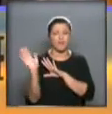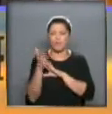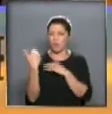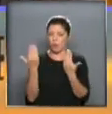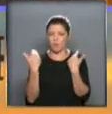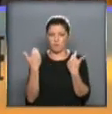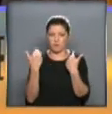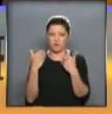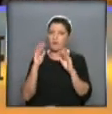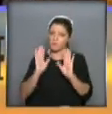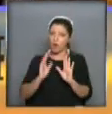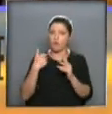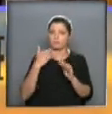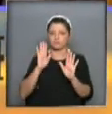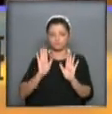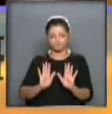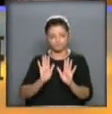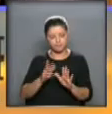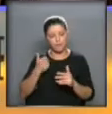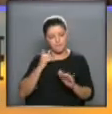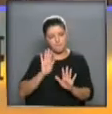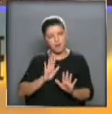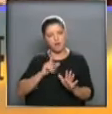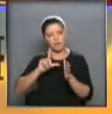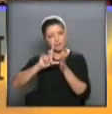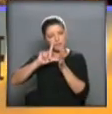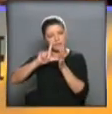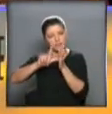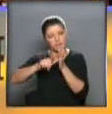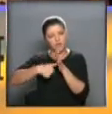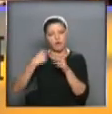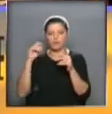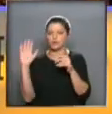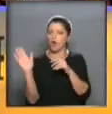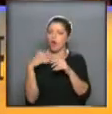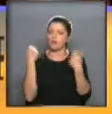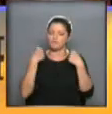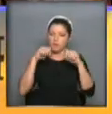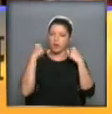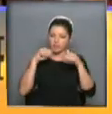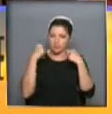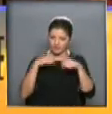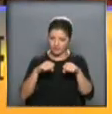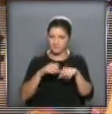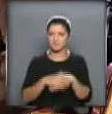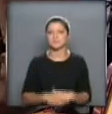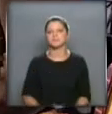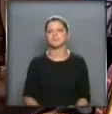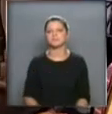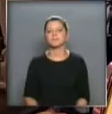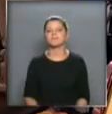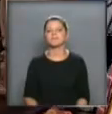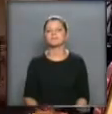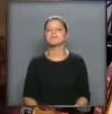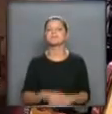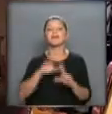ser perseverante y estar ahí con su instrumento, dele todos los días. Daniela. Vamos a, si